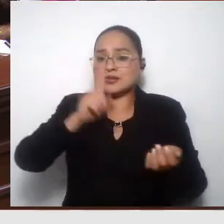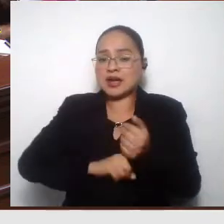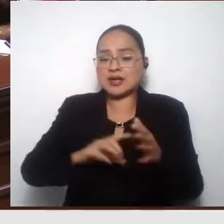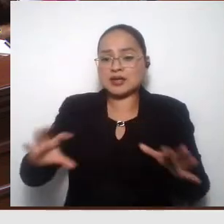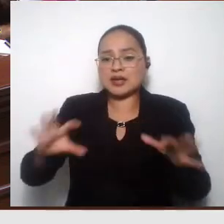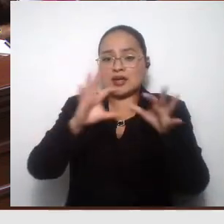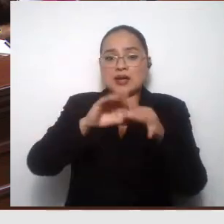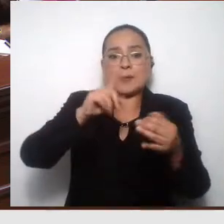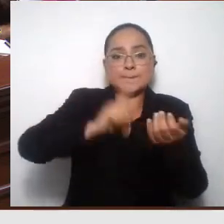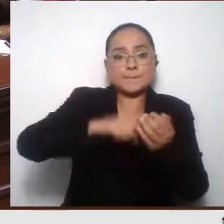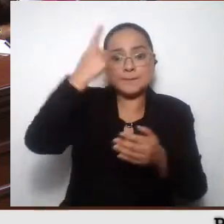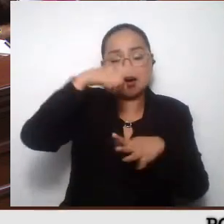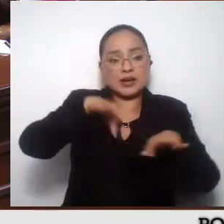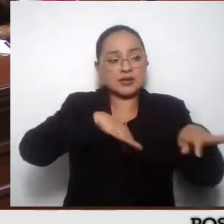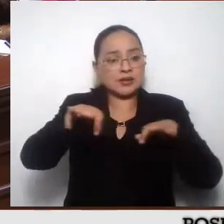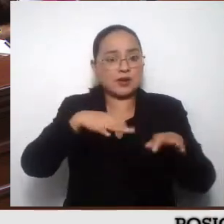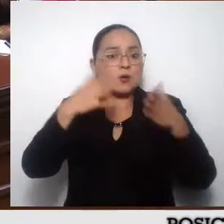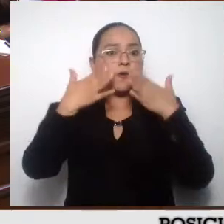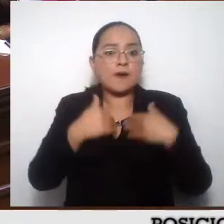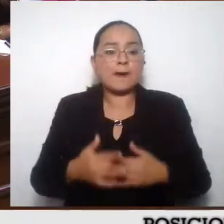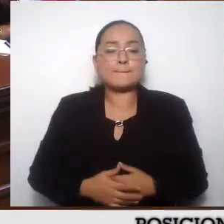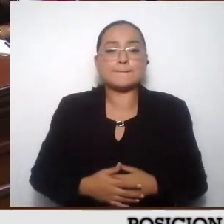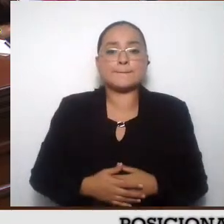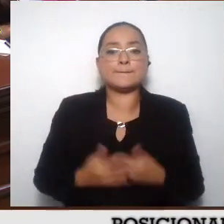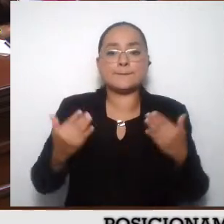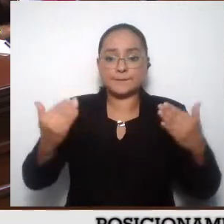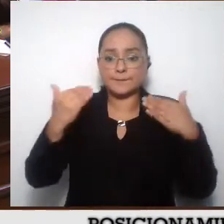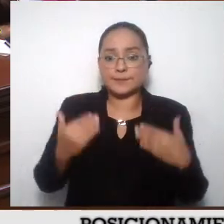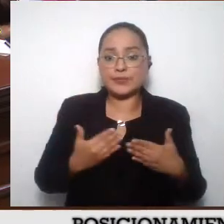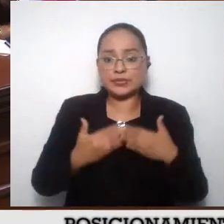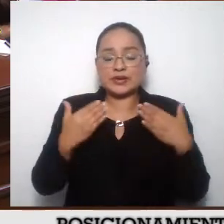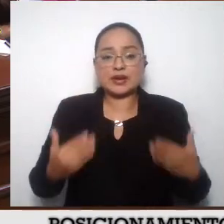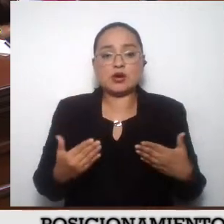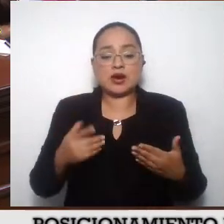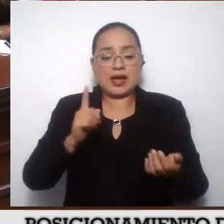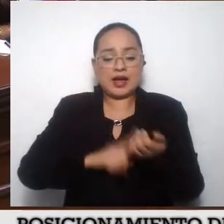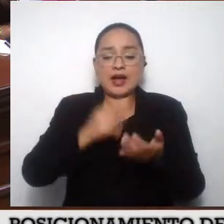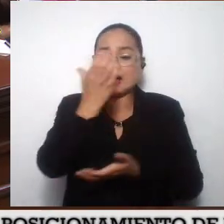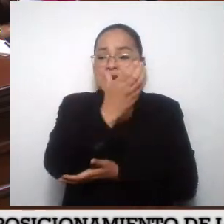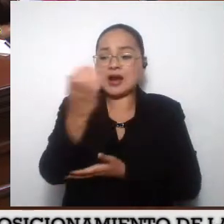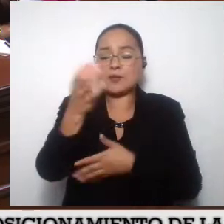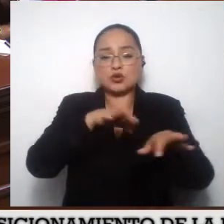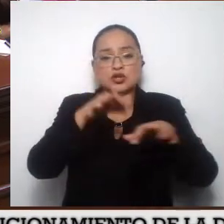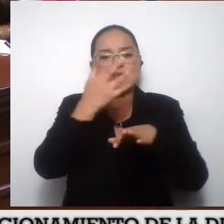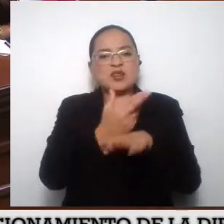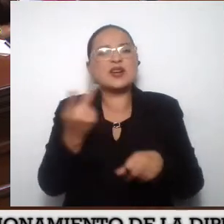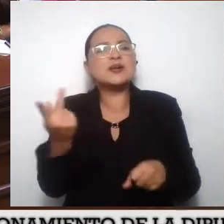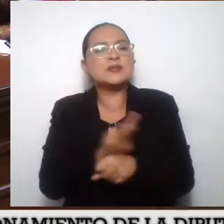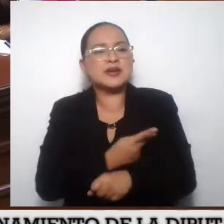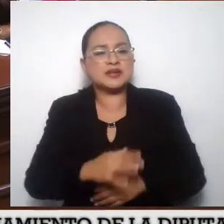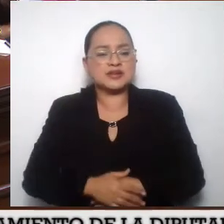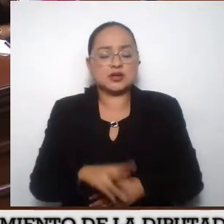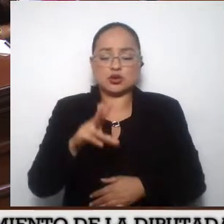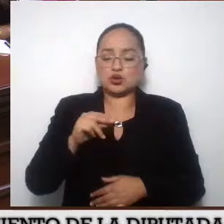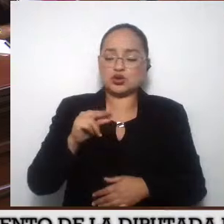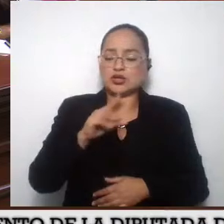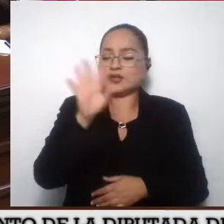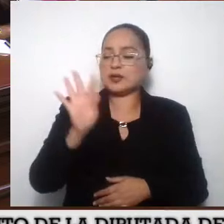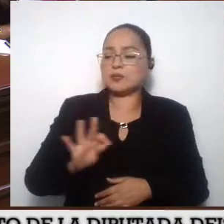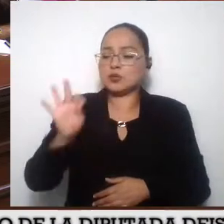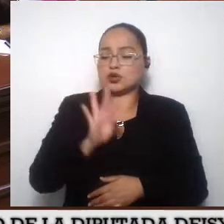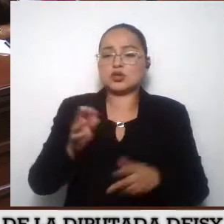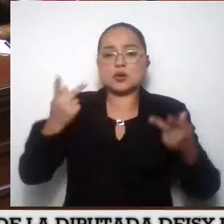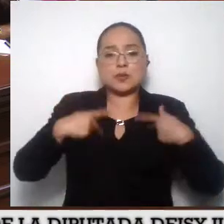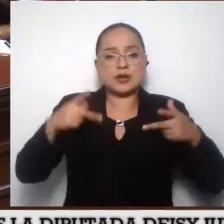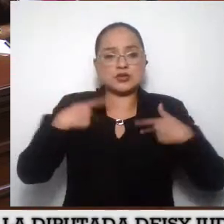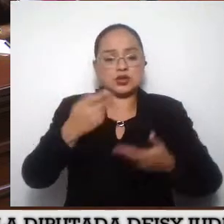trabajo. Pero veamos cómo están los trabajadores en el campo. El 80% de las y los trabajadores